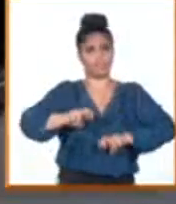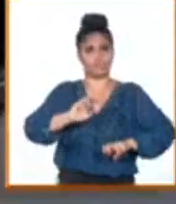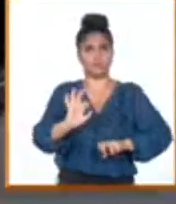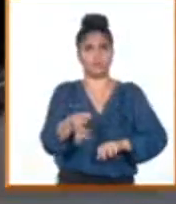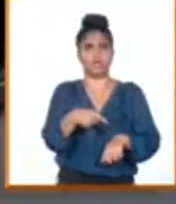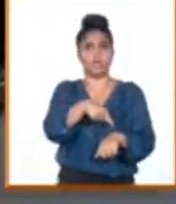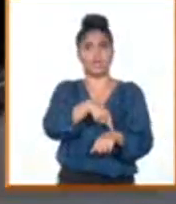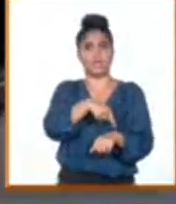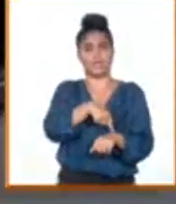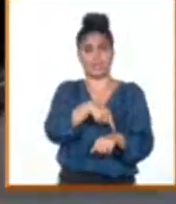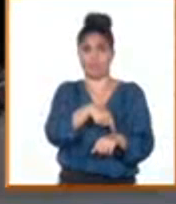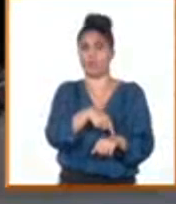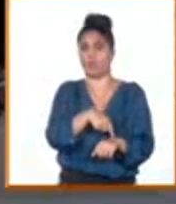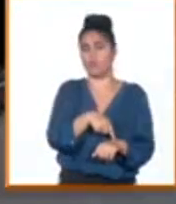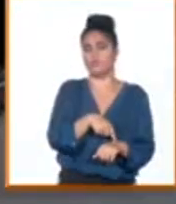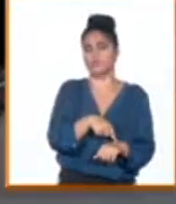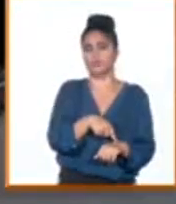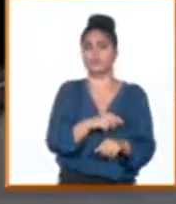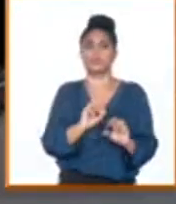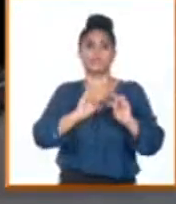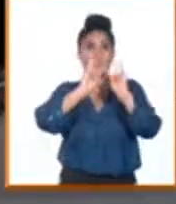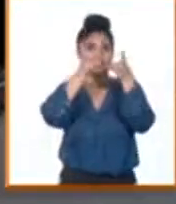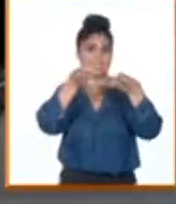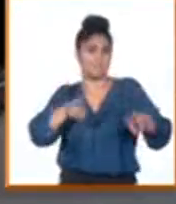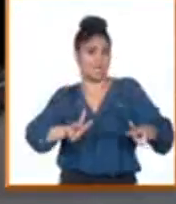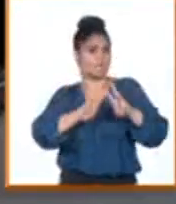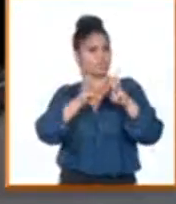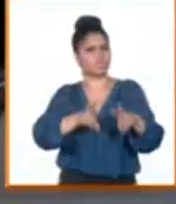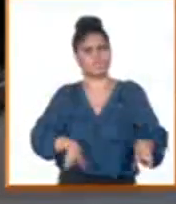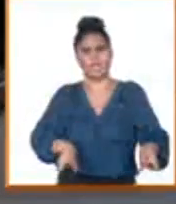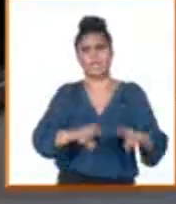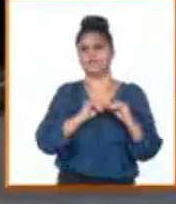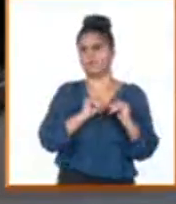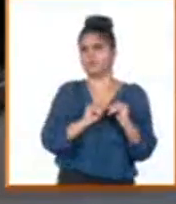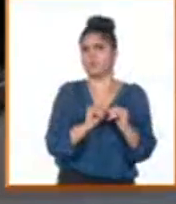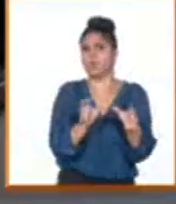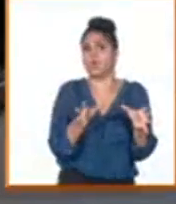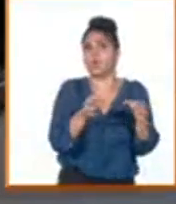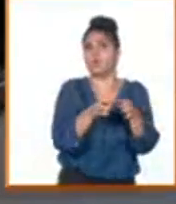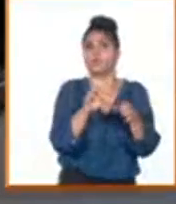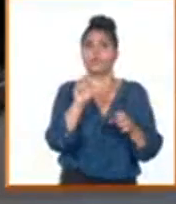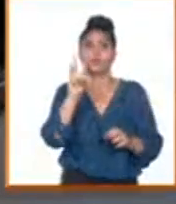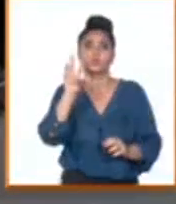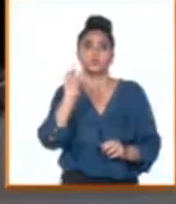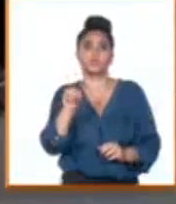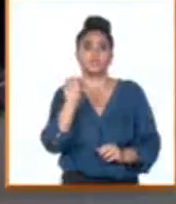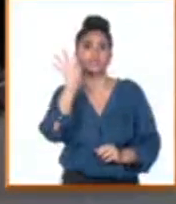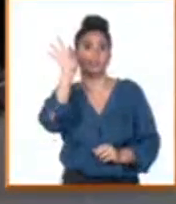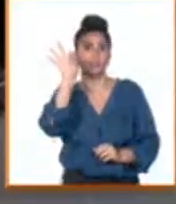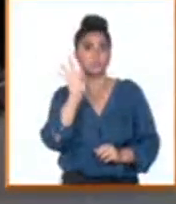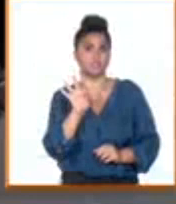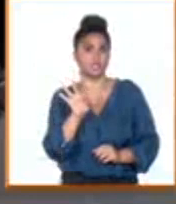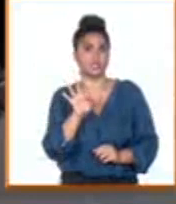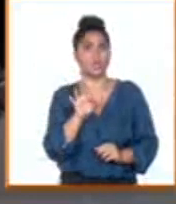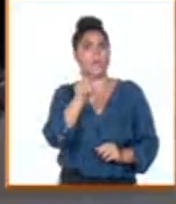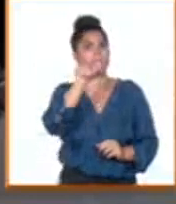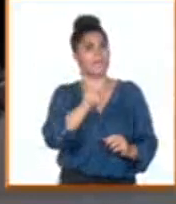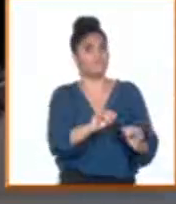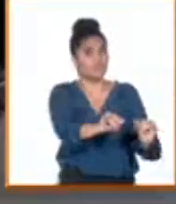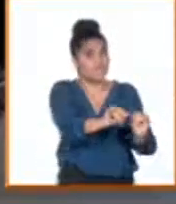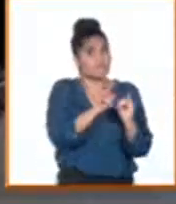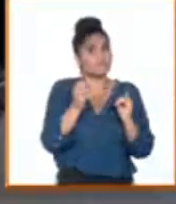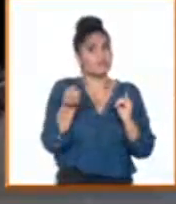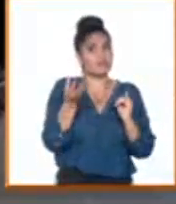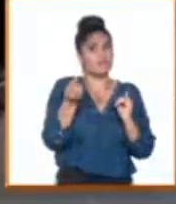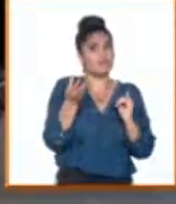época de convergencia de redes sociales y tal, que solo el 30% de las personas que consumen una noticia falsa ven